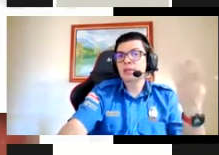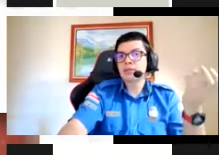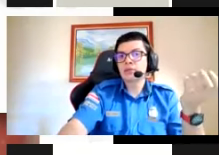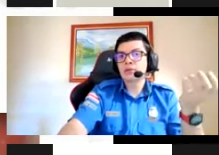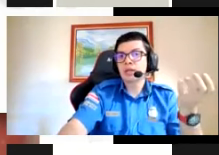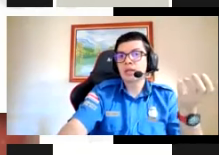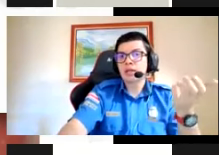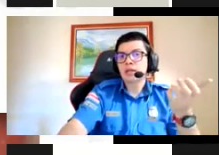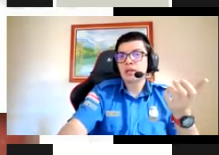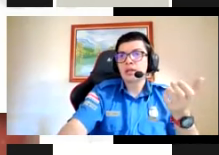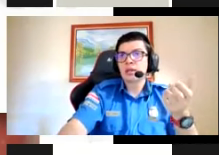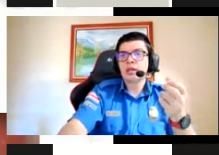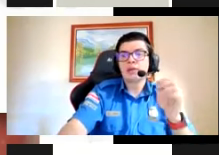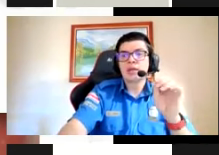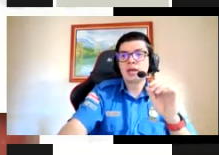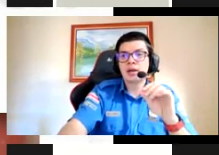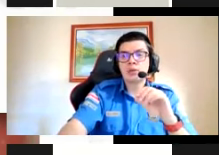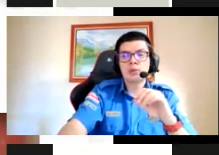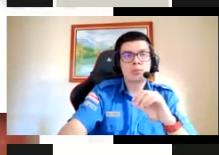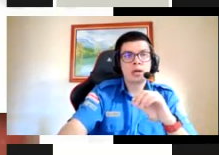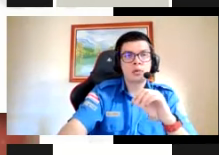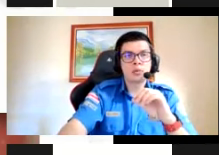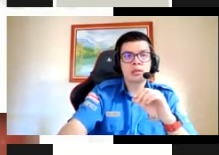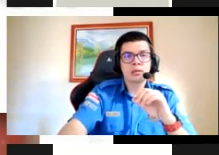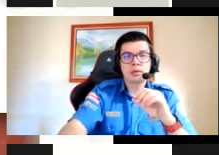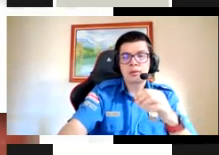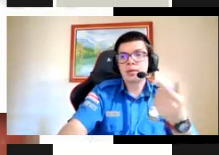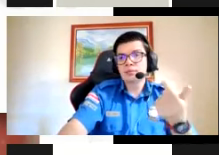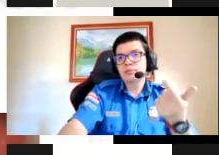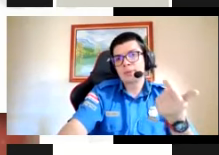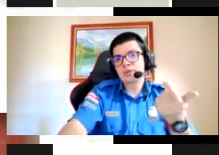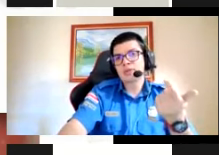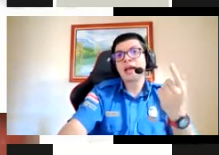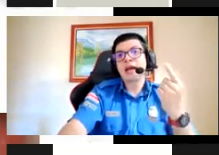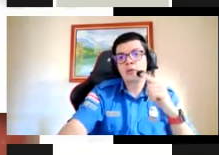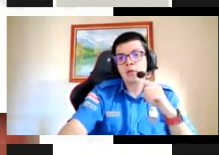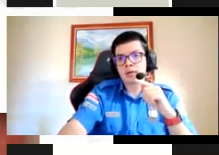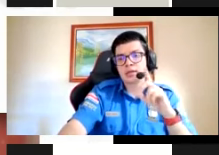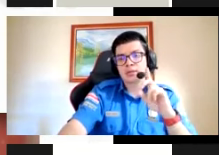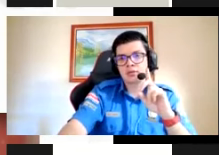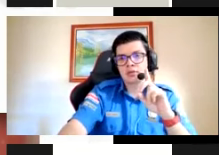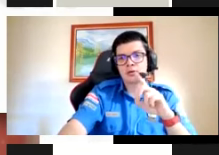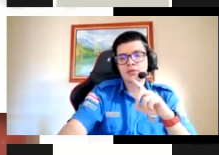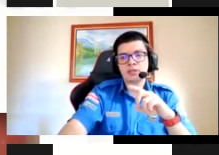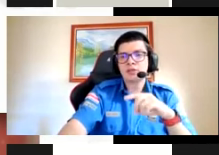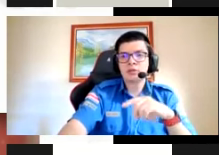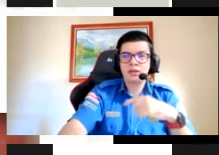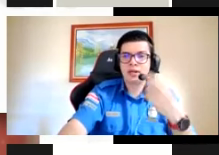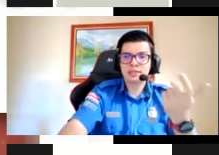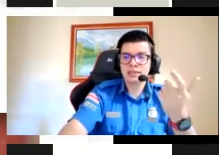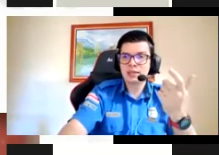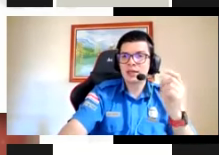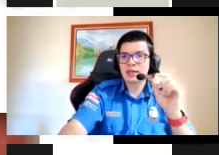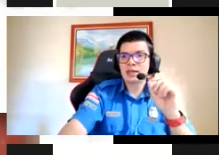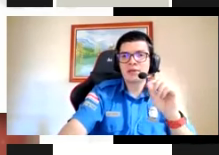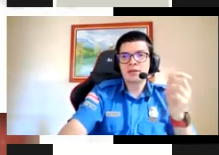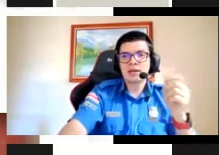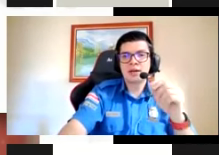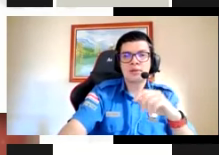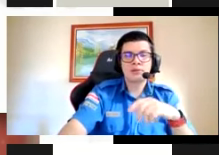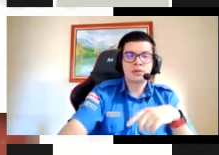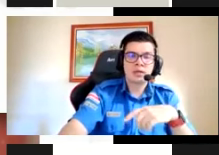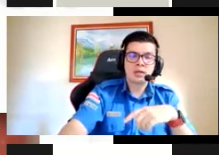que es la presión que le va a llegar la presión de agua, que también es otra cosa, no de gas, que le va